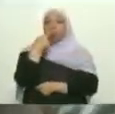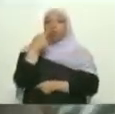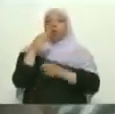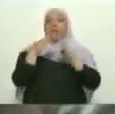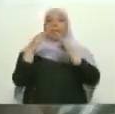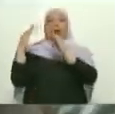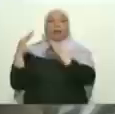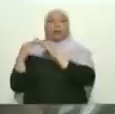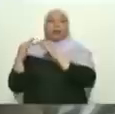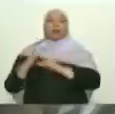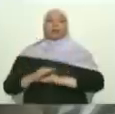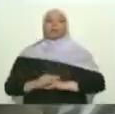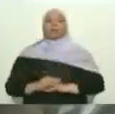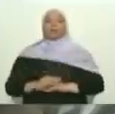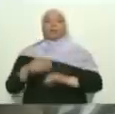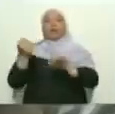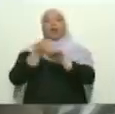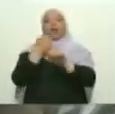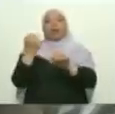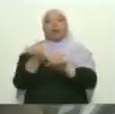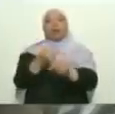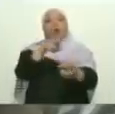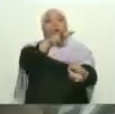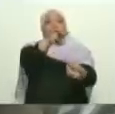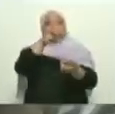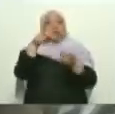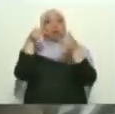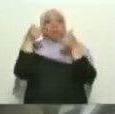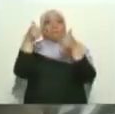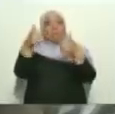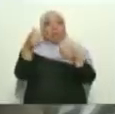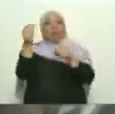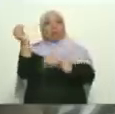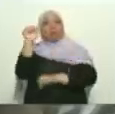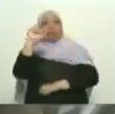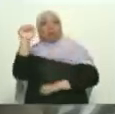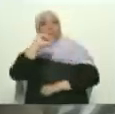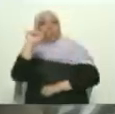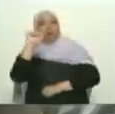vivienda, en trabajo digno, en salario digno, en transporte, etcétera.